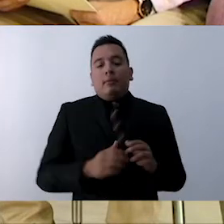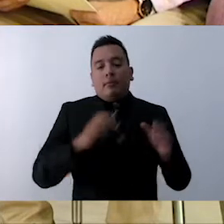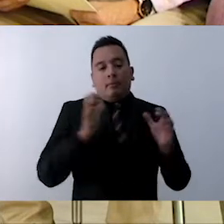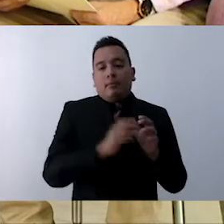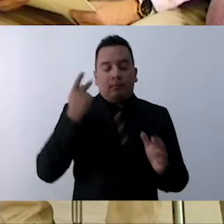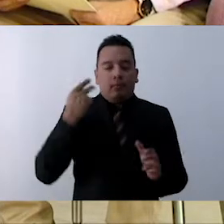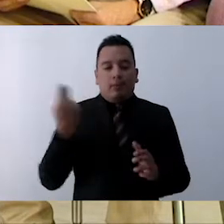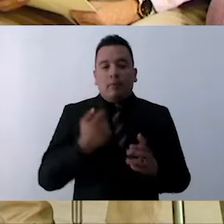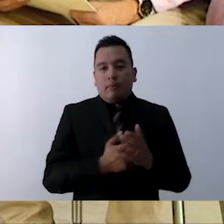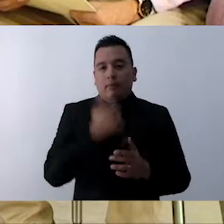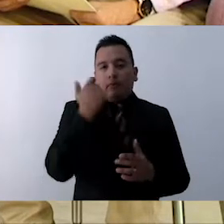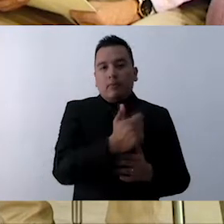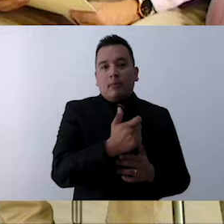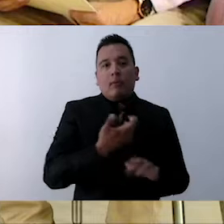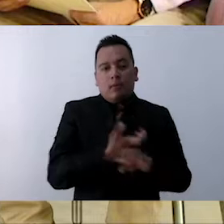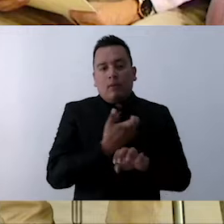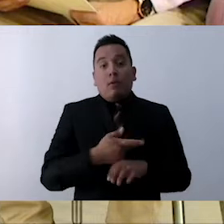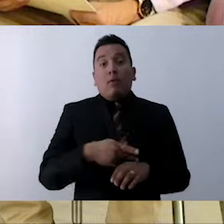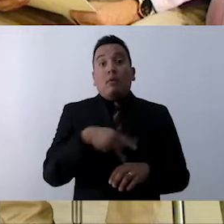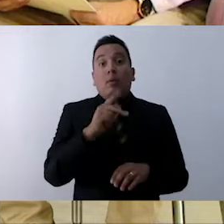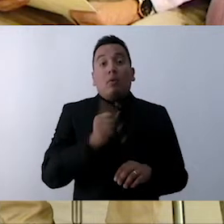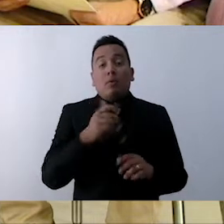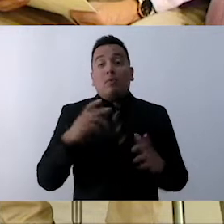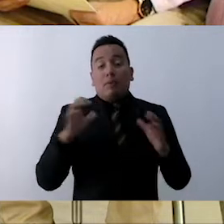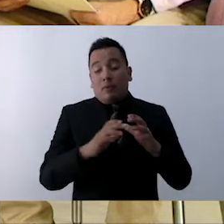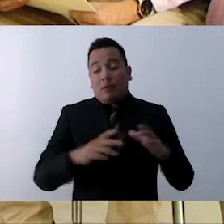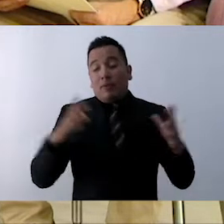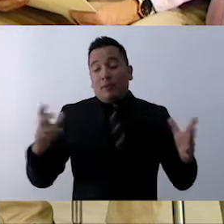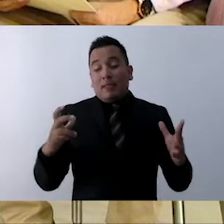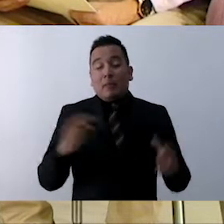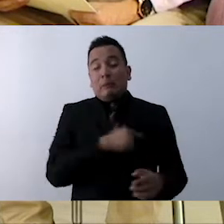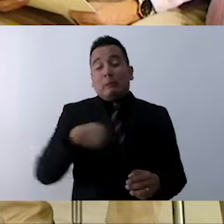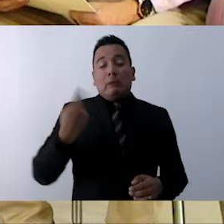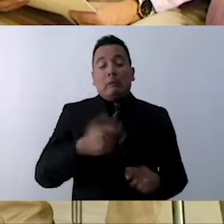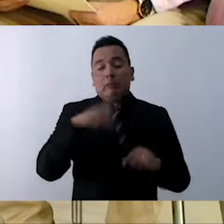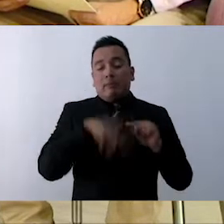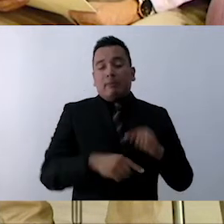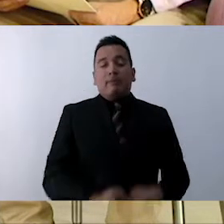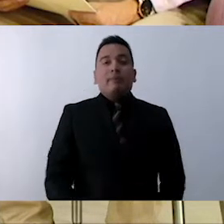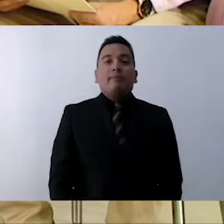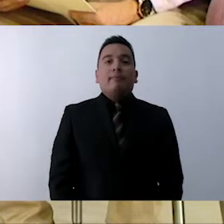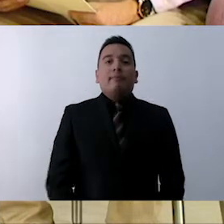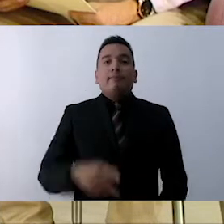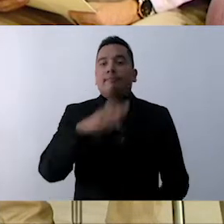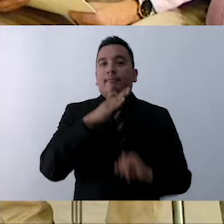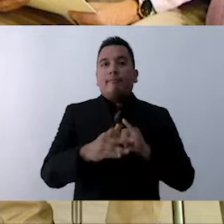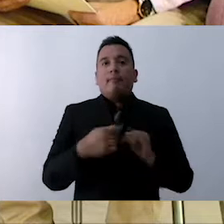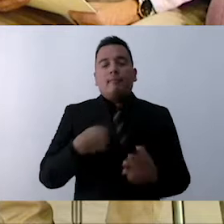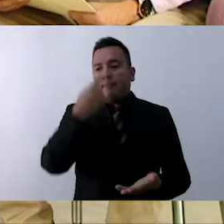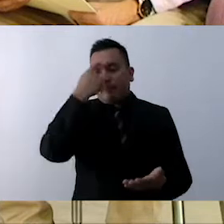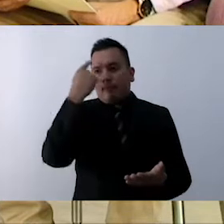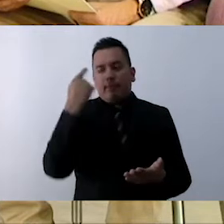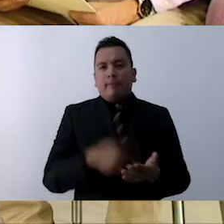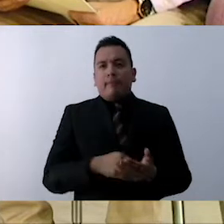los partidos locales, desde luego, deberían de tener financiamiento de los estados, pero creo que esa es otra cuestión que tenemos que avanzar. Y por